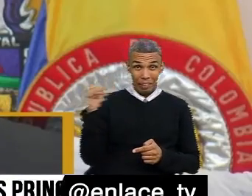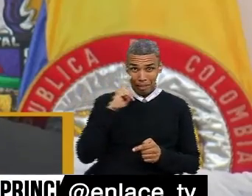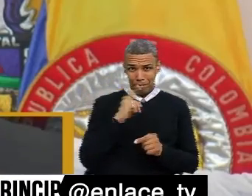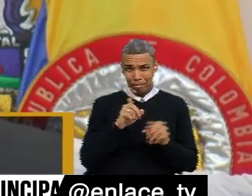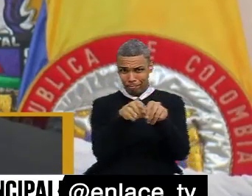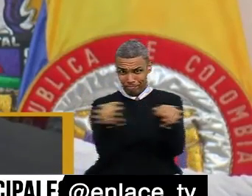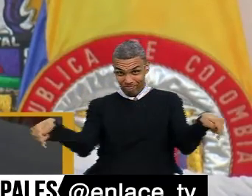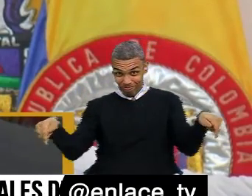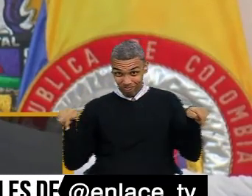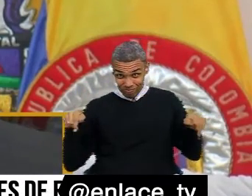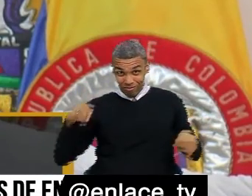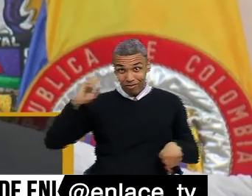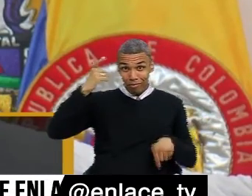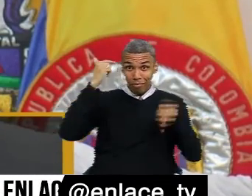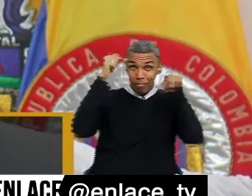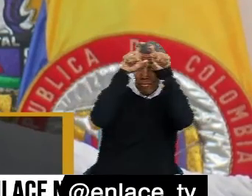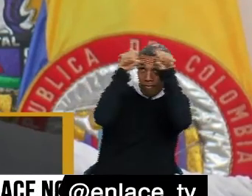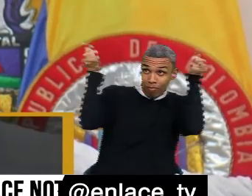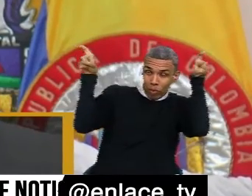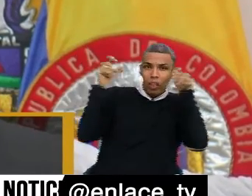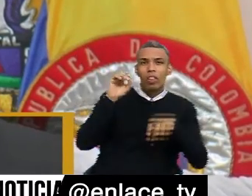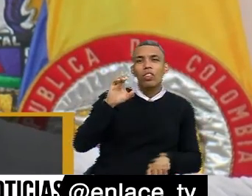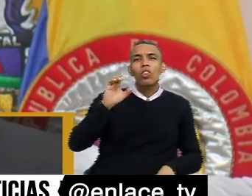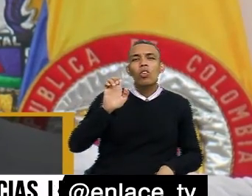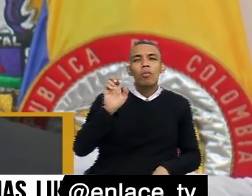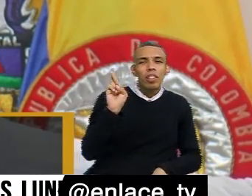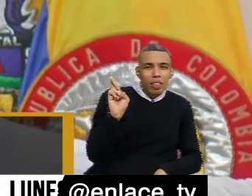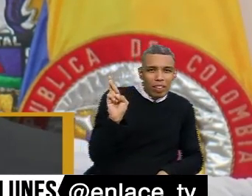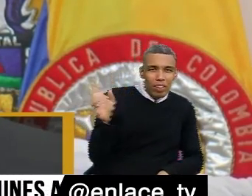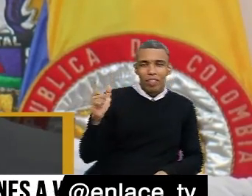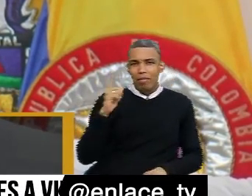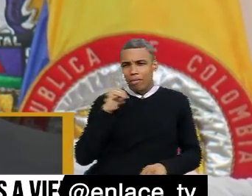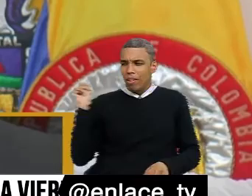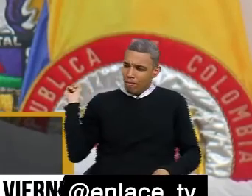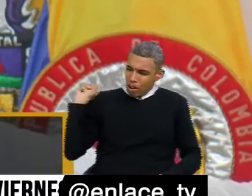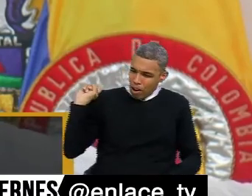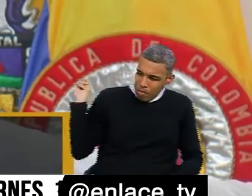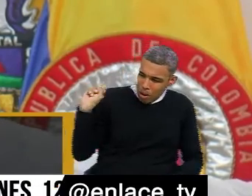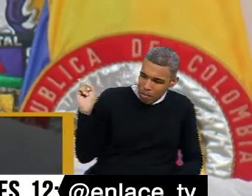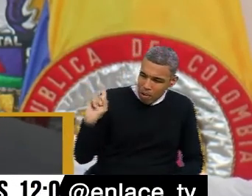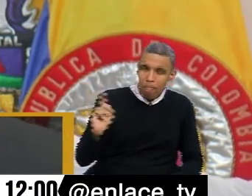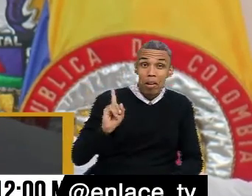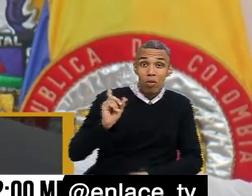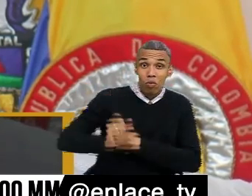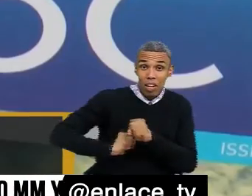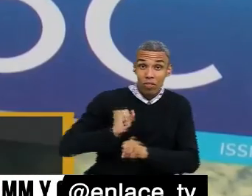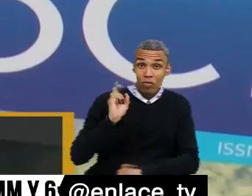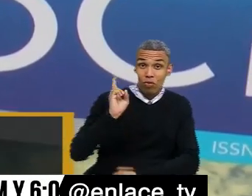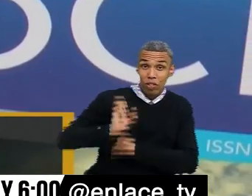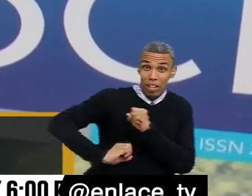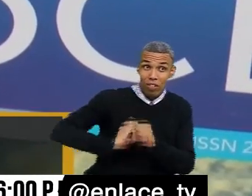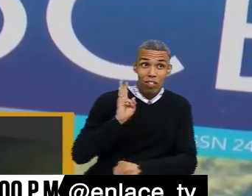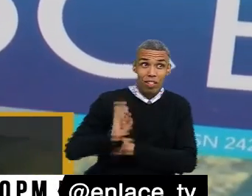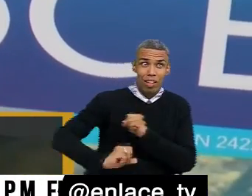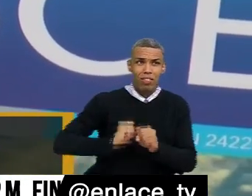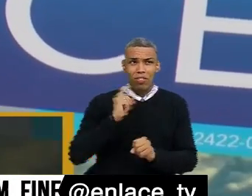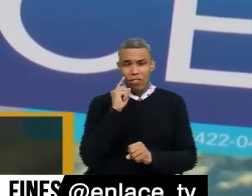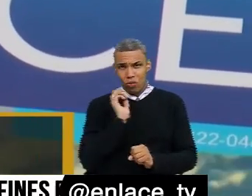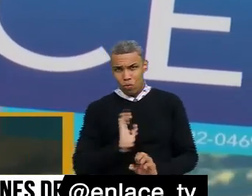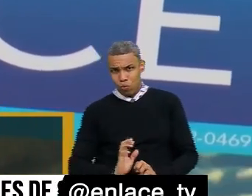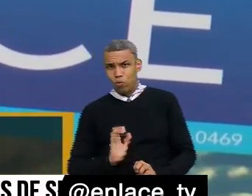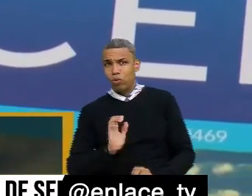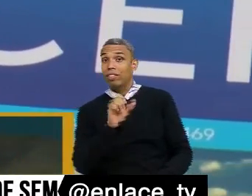10 años difíciles, porque no es fácil hacer investigación, no es fácil